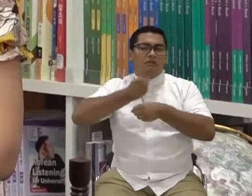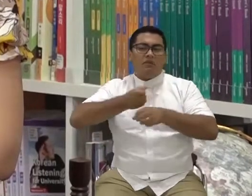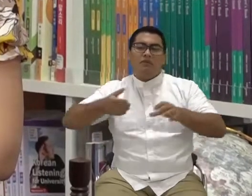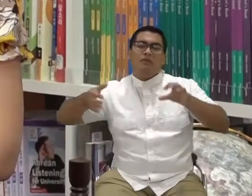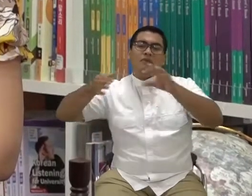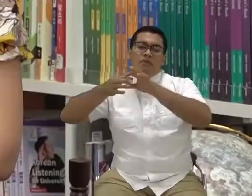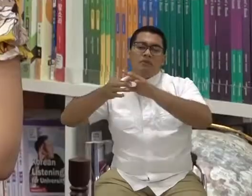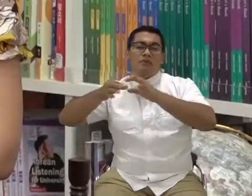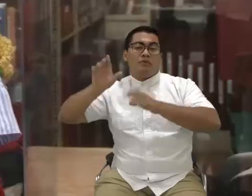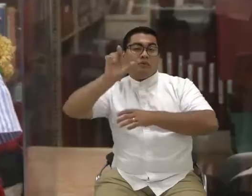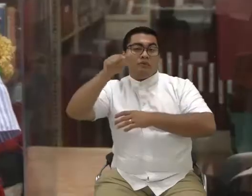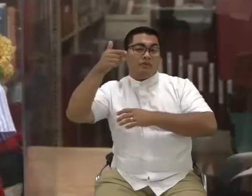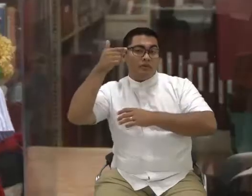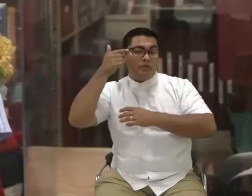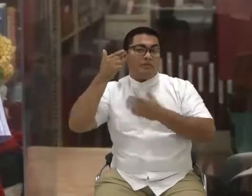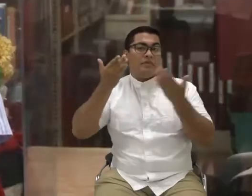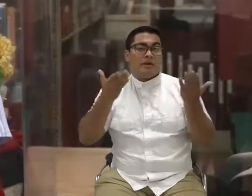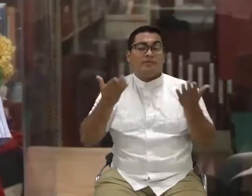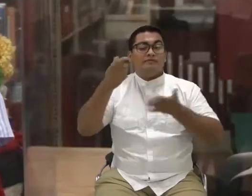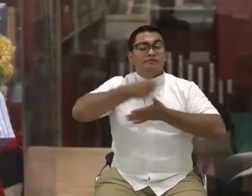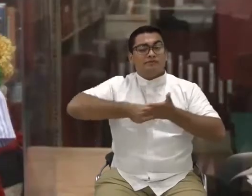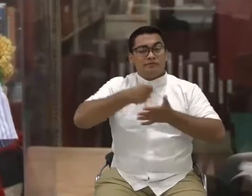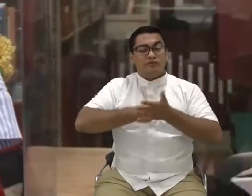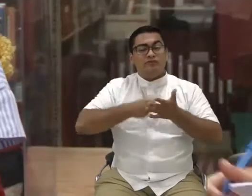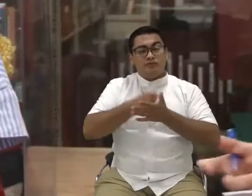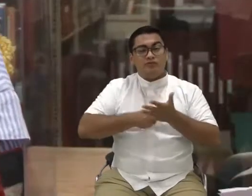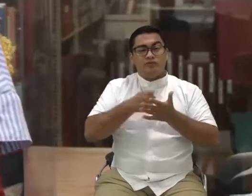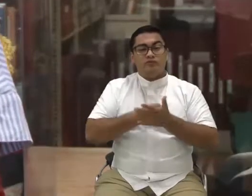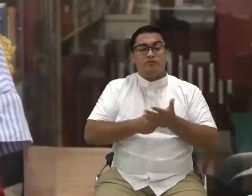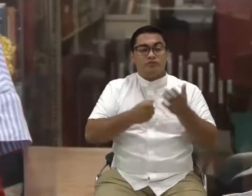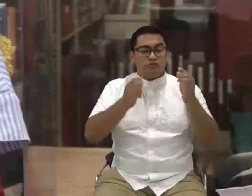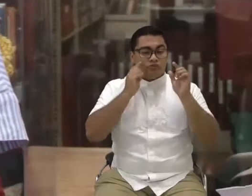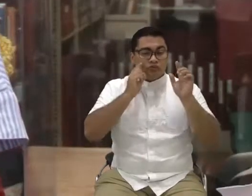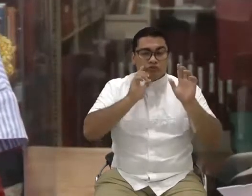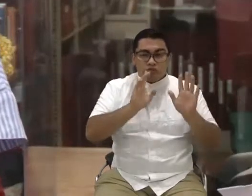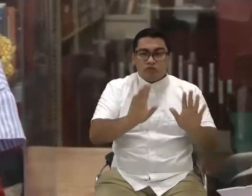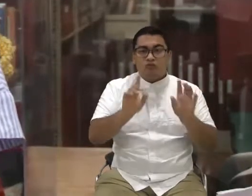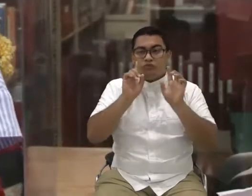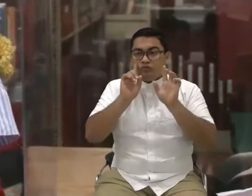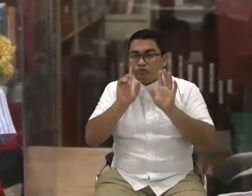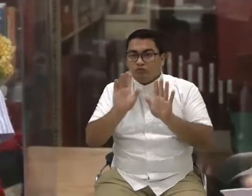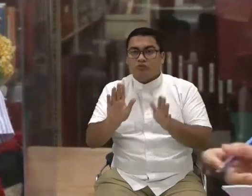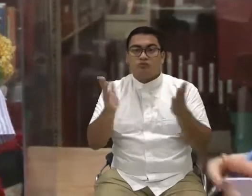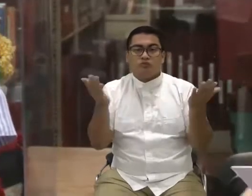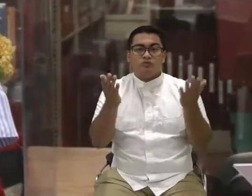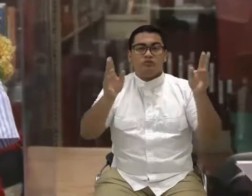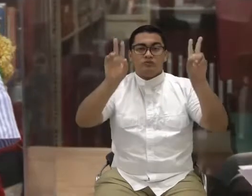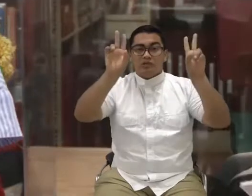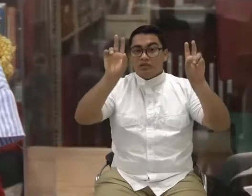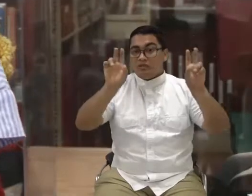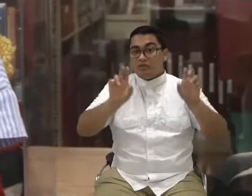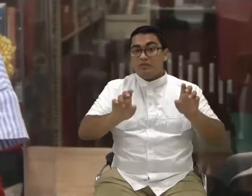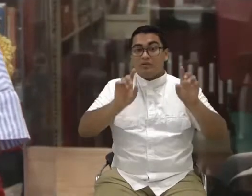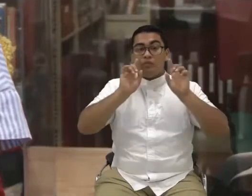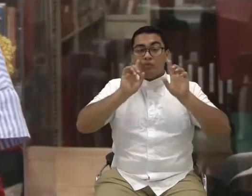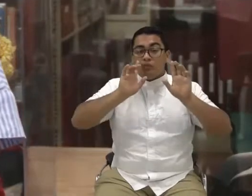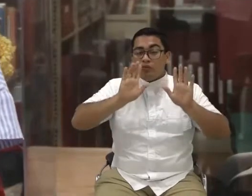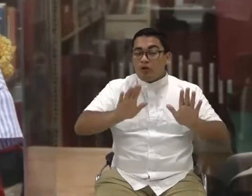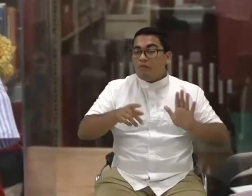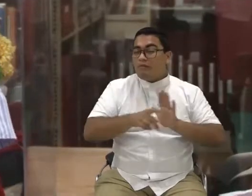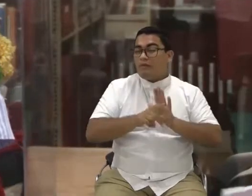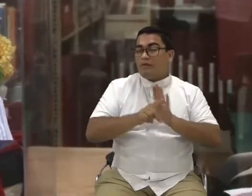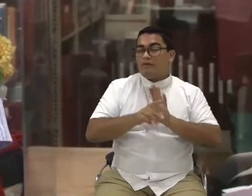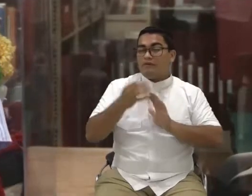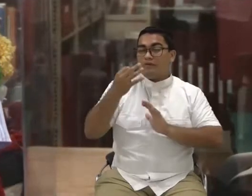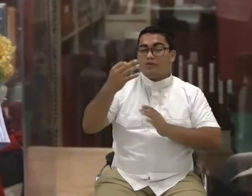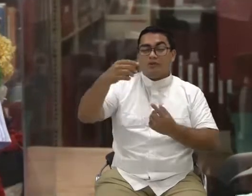el tema de la gestión de riesgo para sumar esfuerzo, ¿verdad? Desde las competencias nuestras en temas de formación. Para eso nosotros hemos